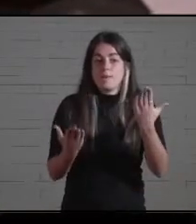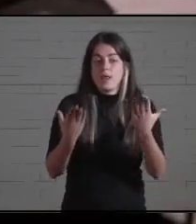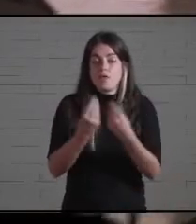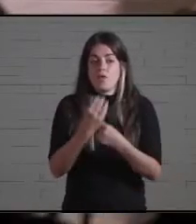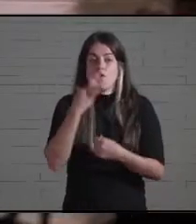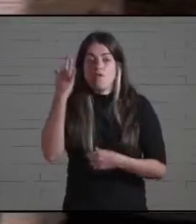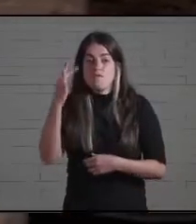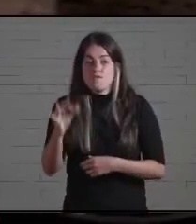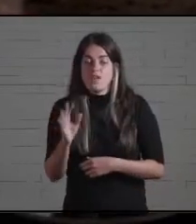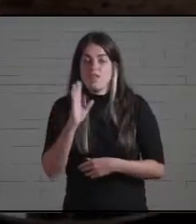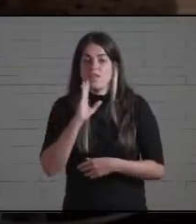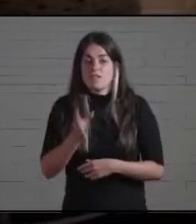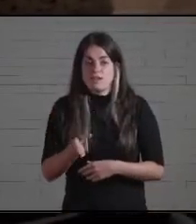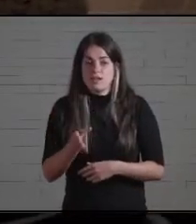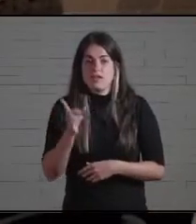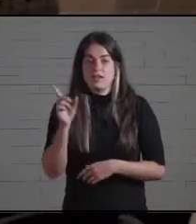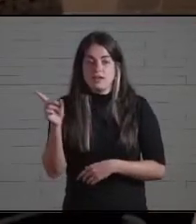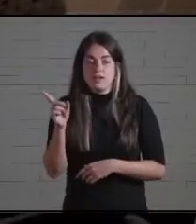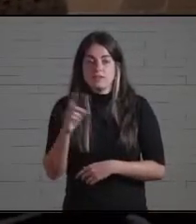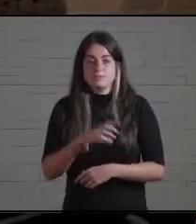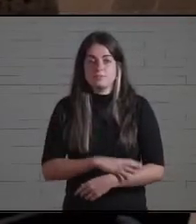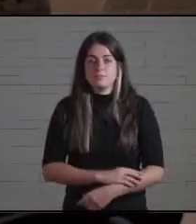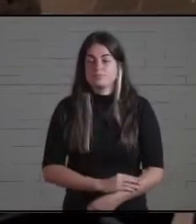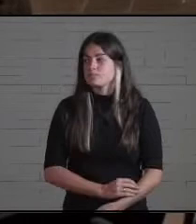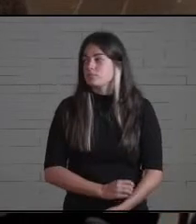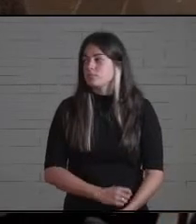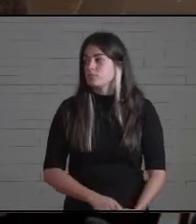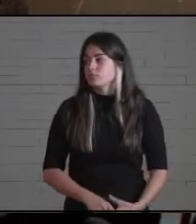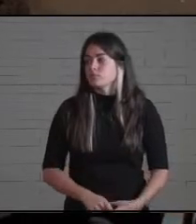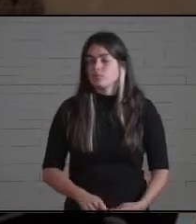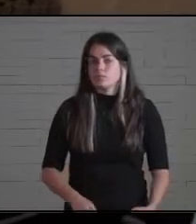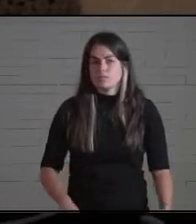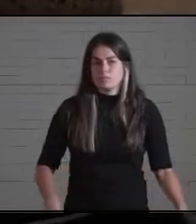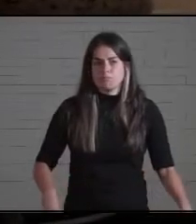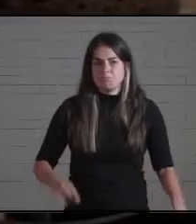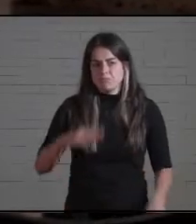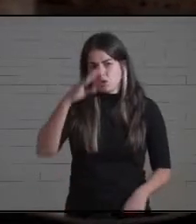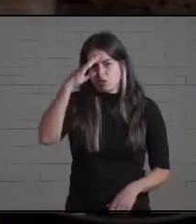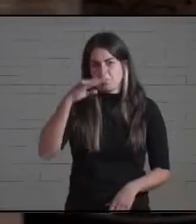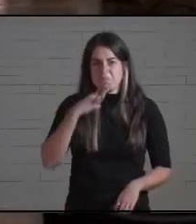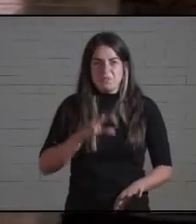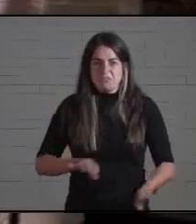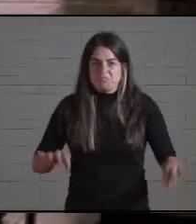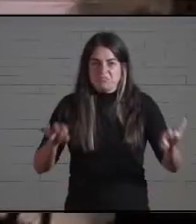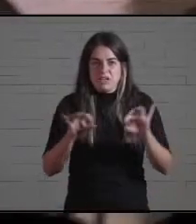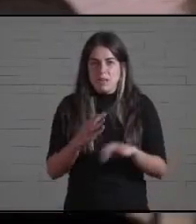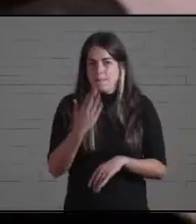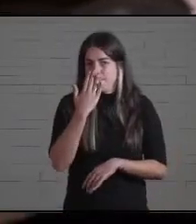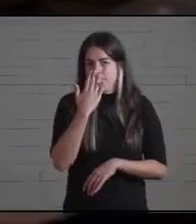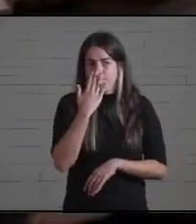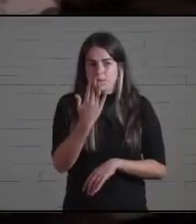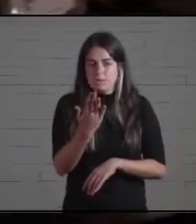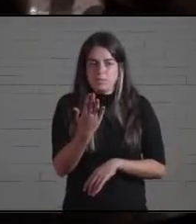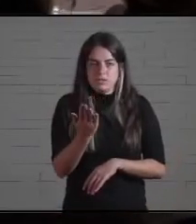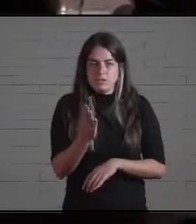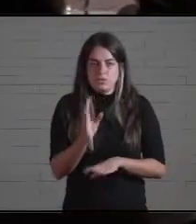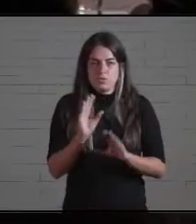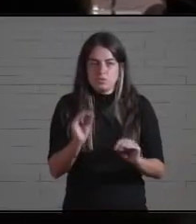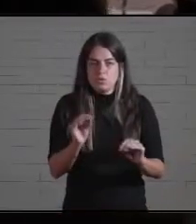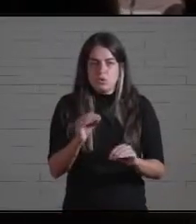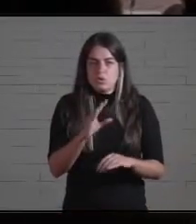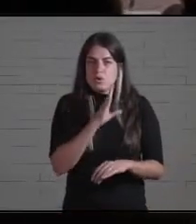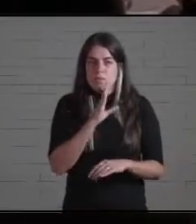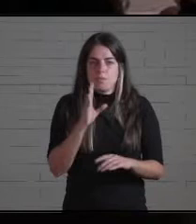Bélgica, pues aquí tenemos que los padres nada, tienen un permiso de paternidad muy,